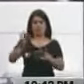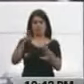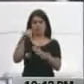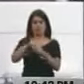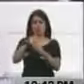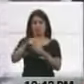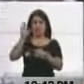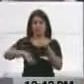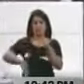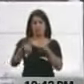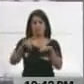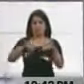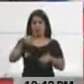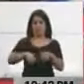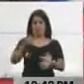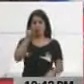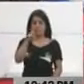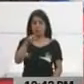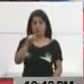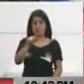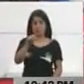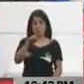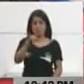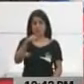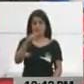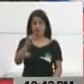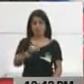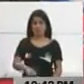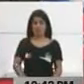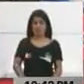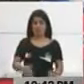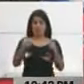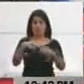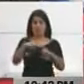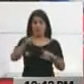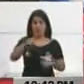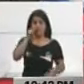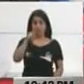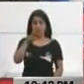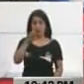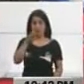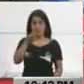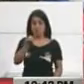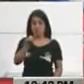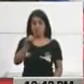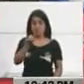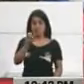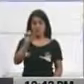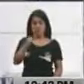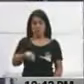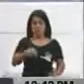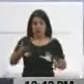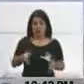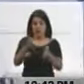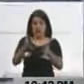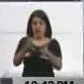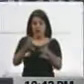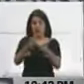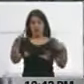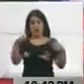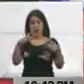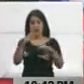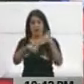últimas elecciones. Lo escribe Luis Mujica. Teodoro Petkoff avivaba la desunión. Después uno se da